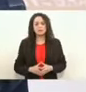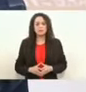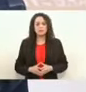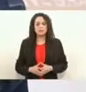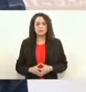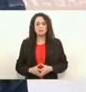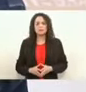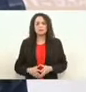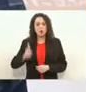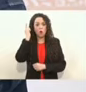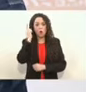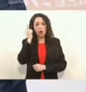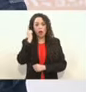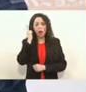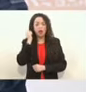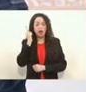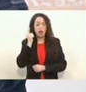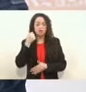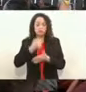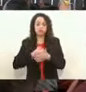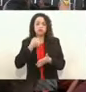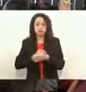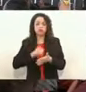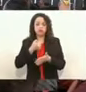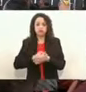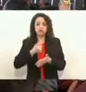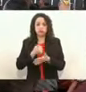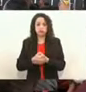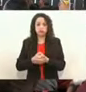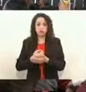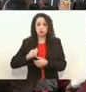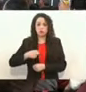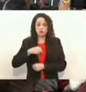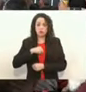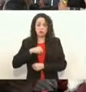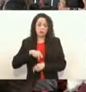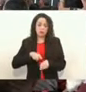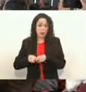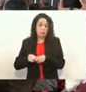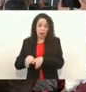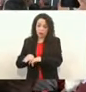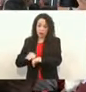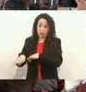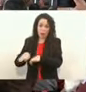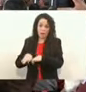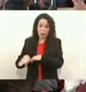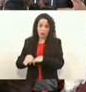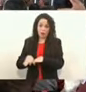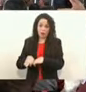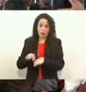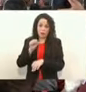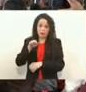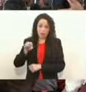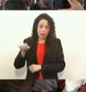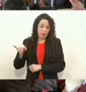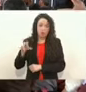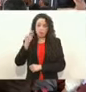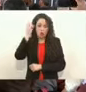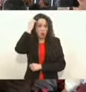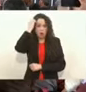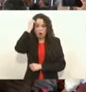y solución a la digna lucha de nuestros hermanos trabajadores del ESME. No